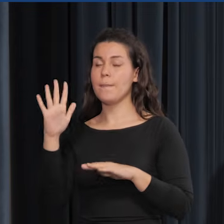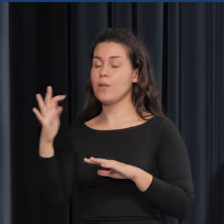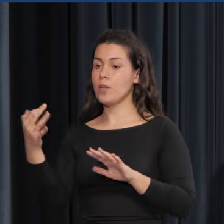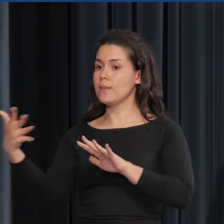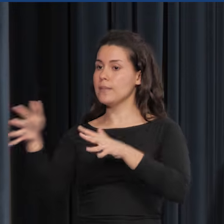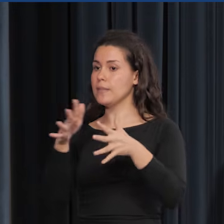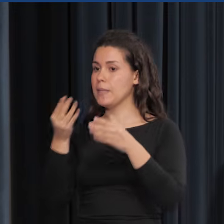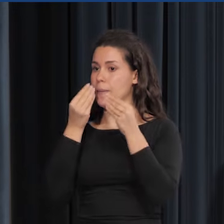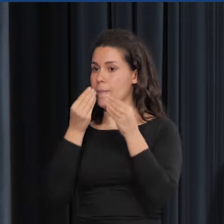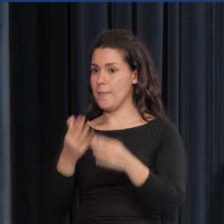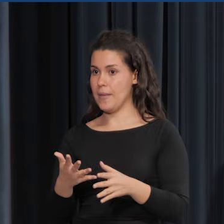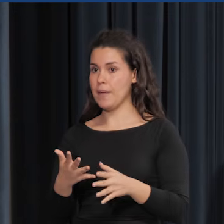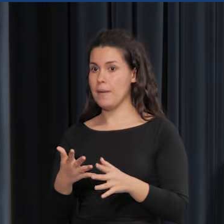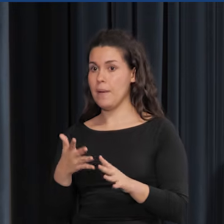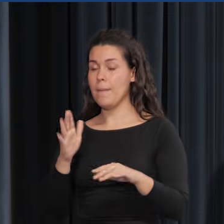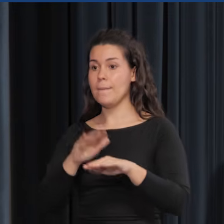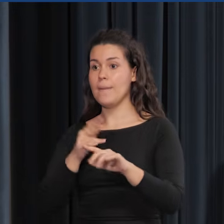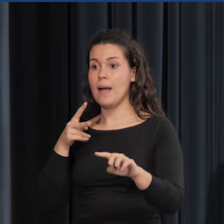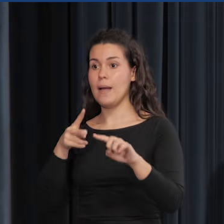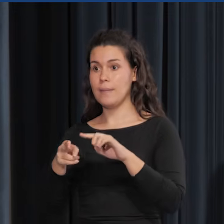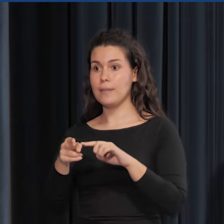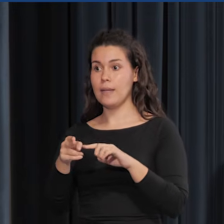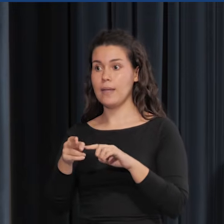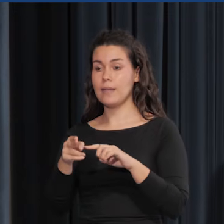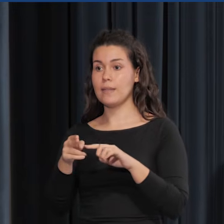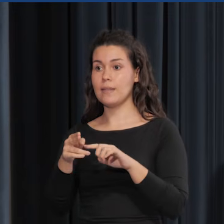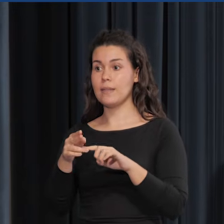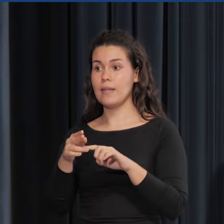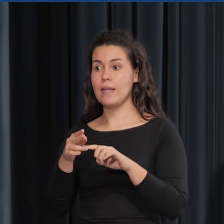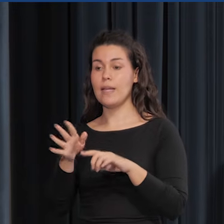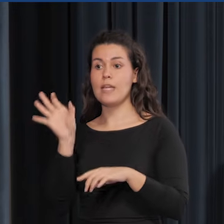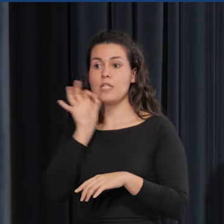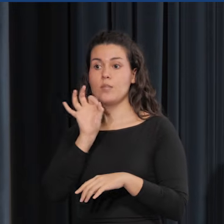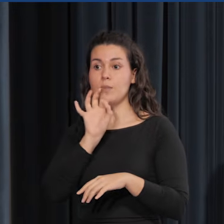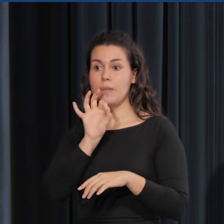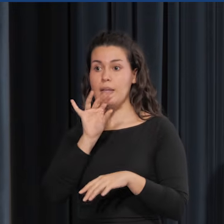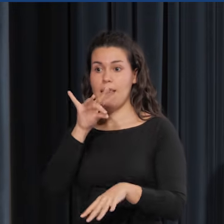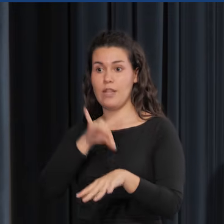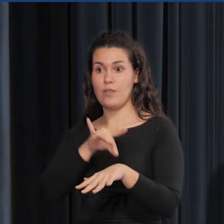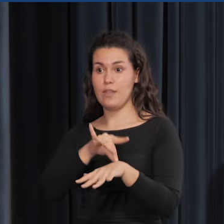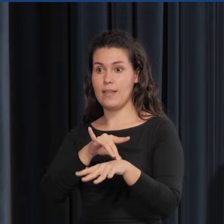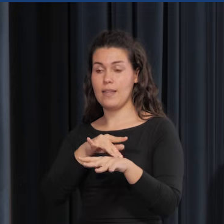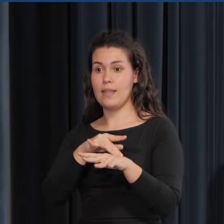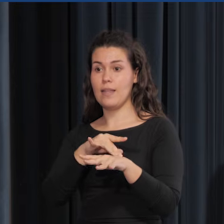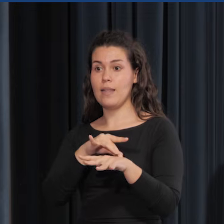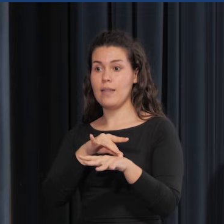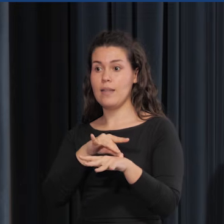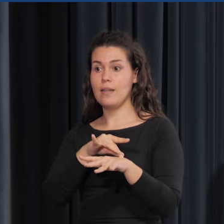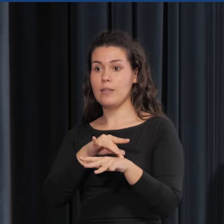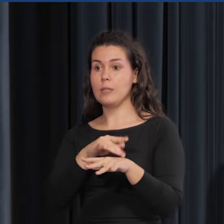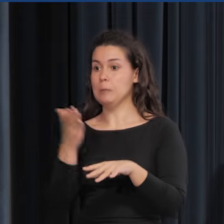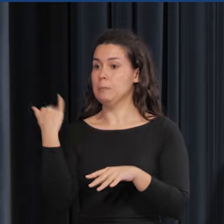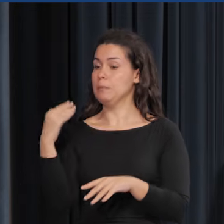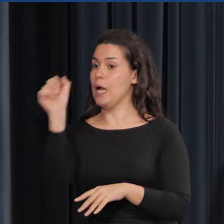con una buena calidad para evitar que aparezca el síndrome del edificio enfermo, por ejemplo, que es una enfermedad que reconoció la Organización Mundial de la Salud en el